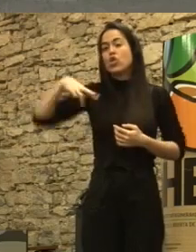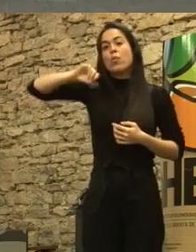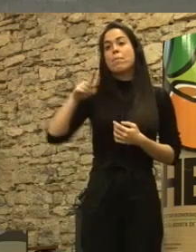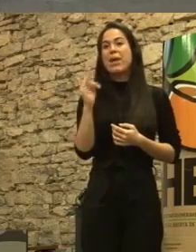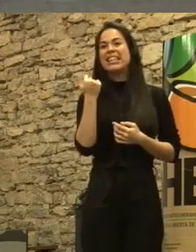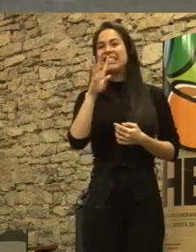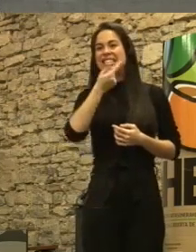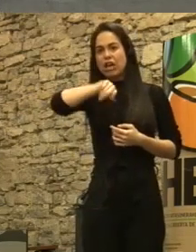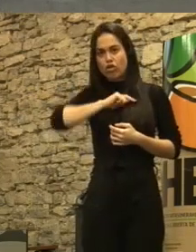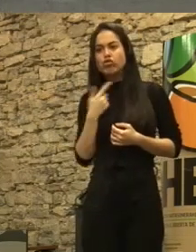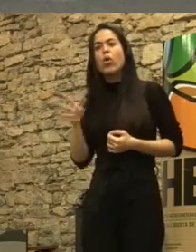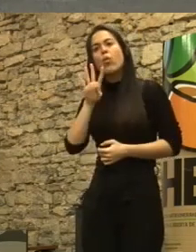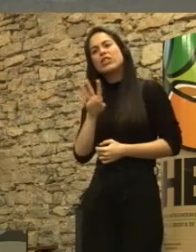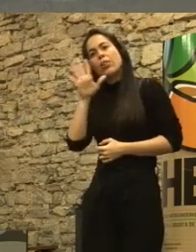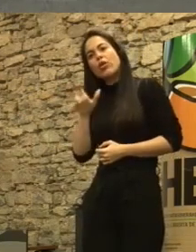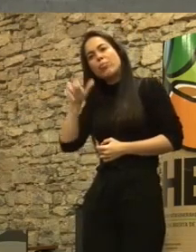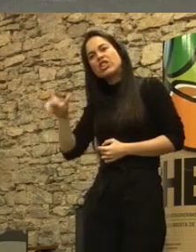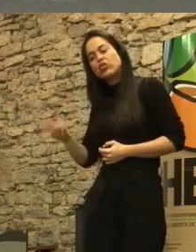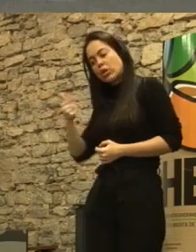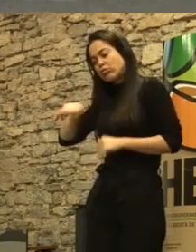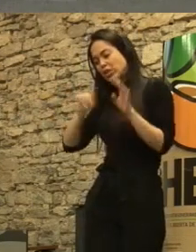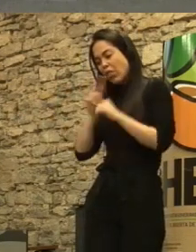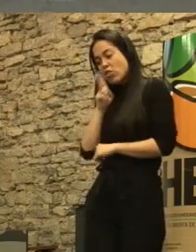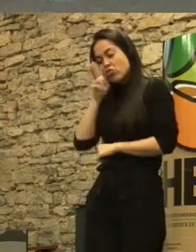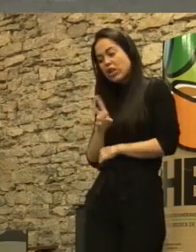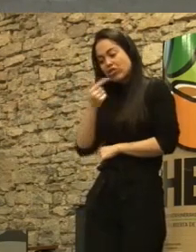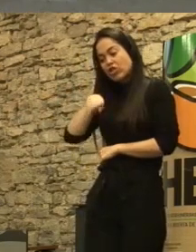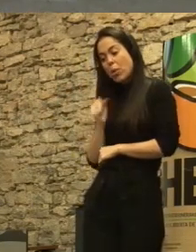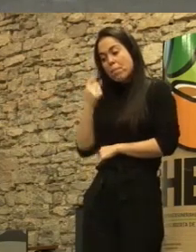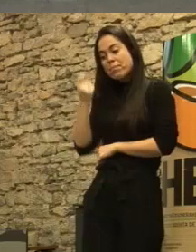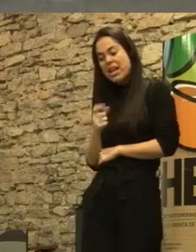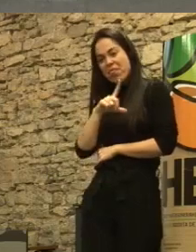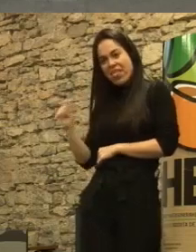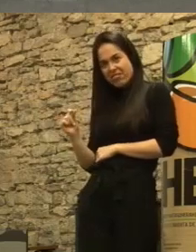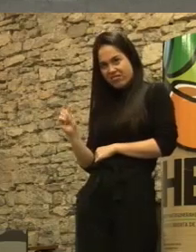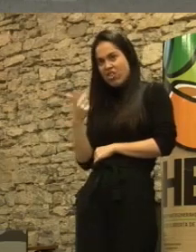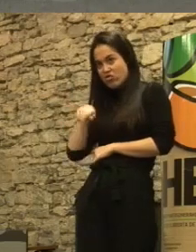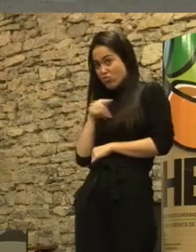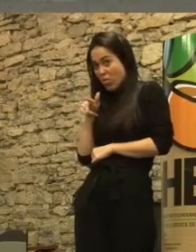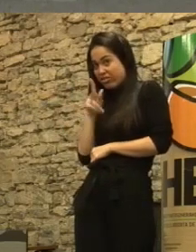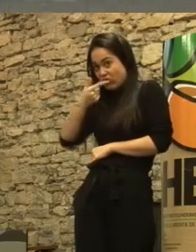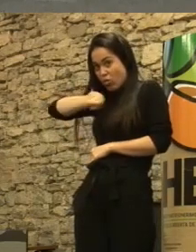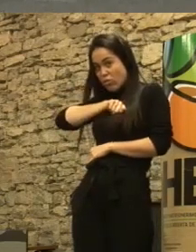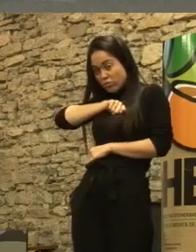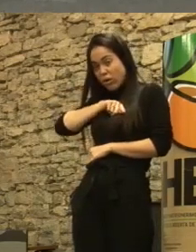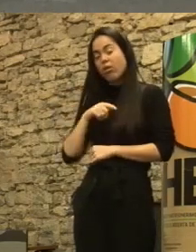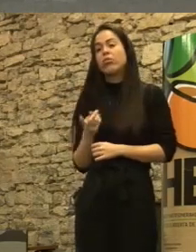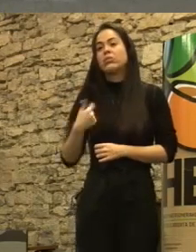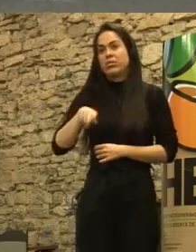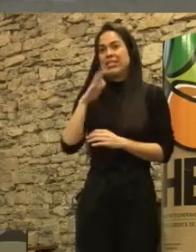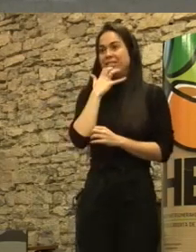somos 4 o 5 que hacemos estas cosas, llevamos en menos de 2 años nosotros 1.100. O sea, esto es un derecho que tenemos, es súper interesante porque además es un derecho que no